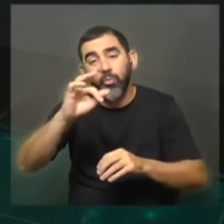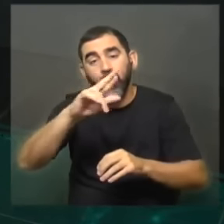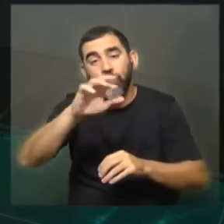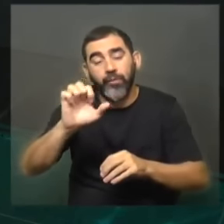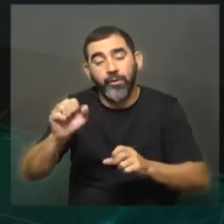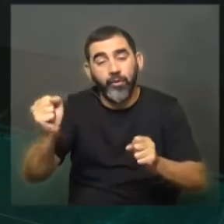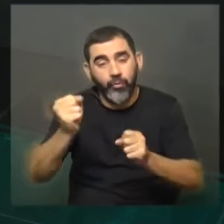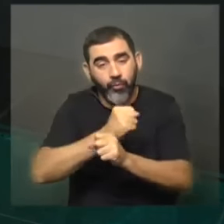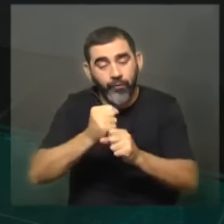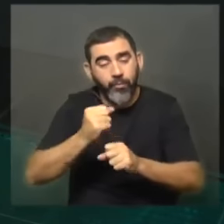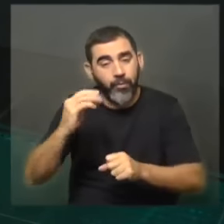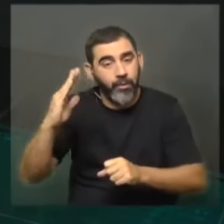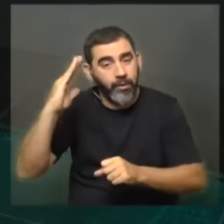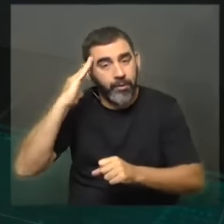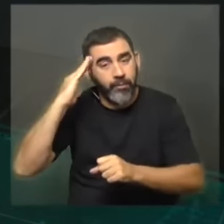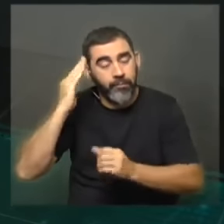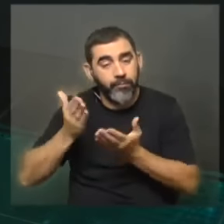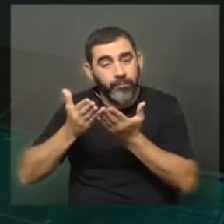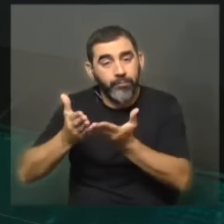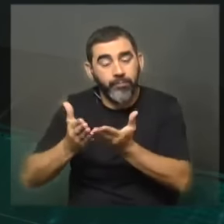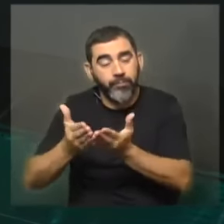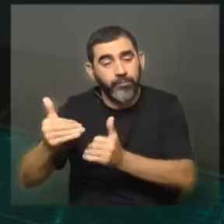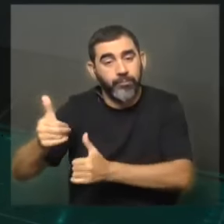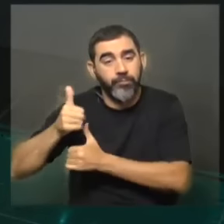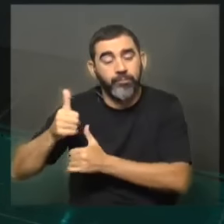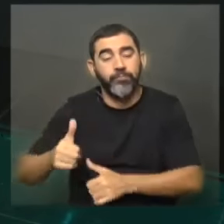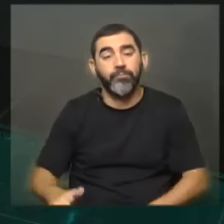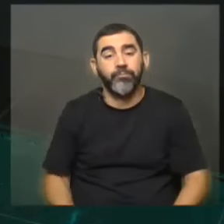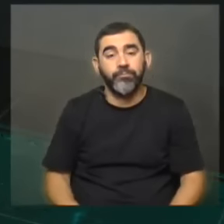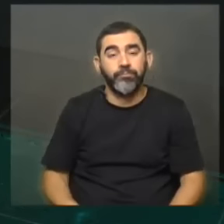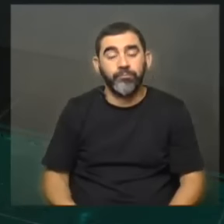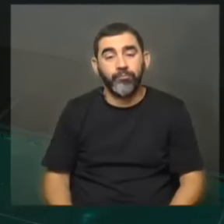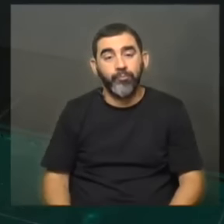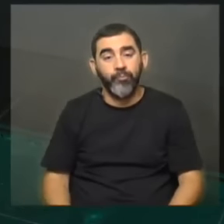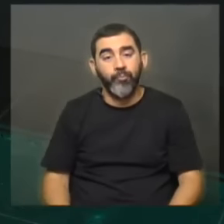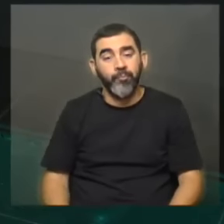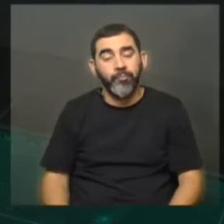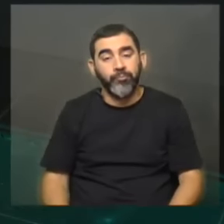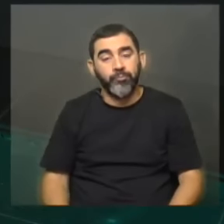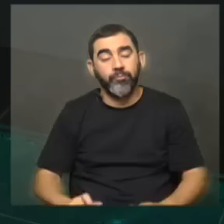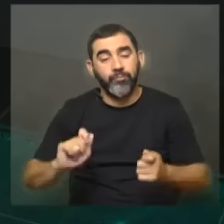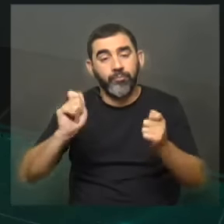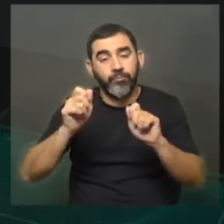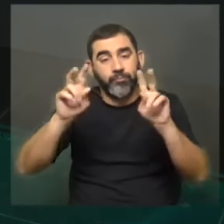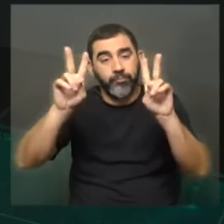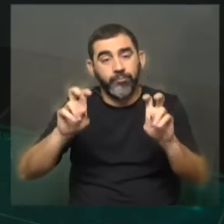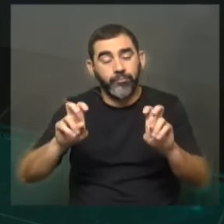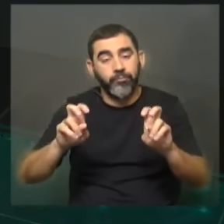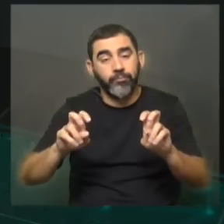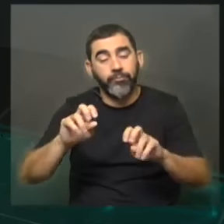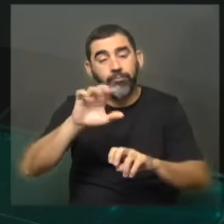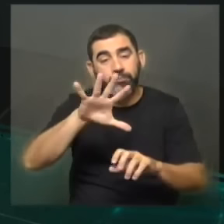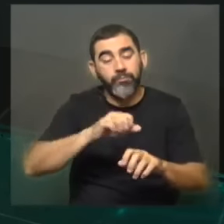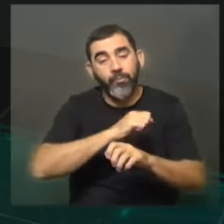confirmaba El capitán de navío hace instantes no más am bd noticias vamos a cambiar de tema ahora entre el